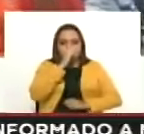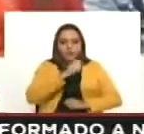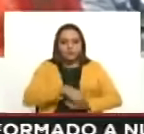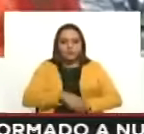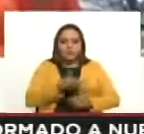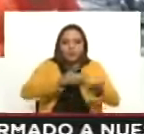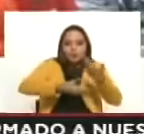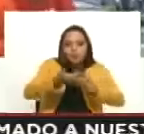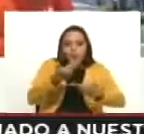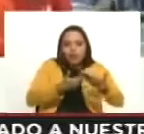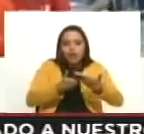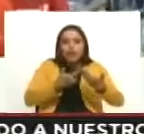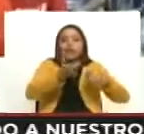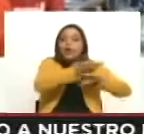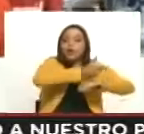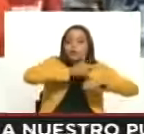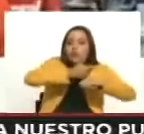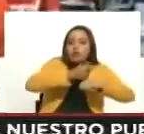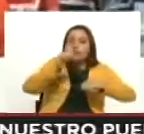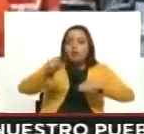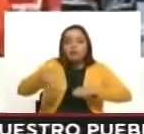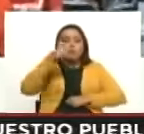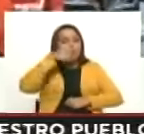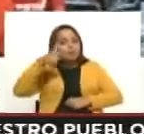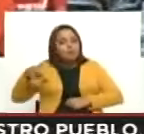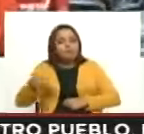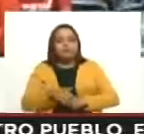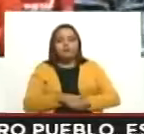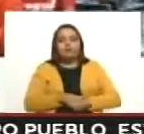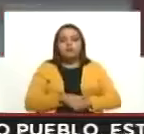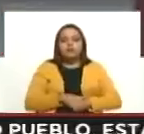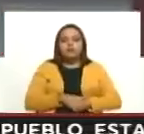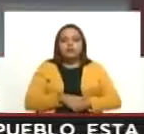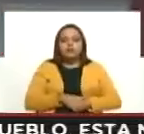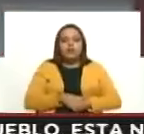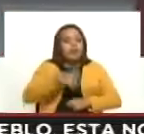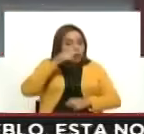Corresponsabilidad entre el Estado y el pueblo y el poder popular.